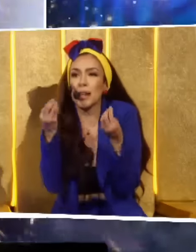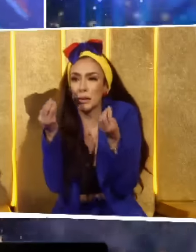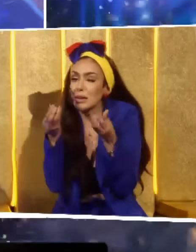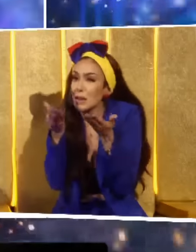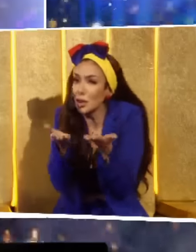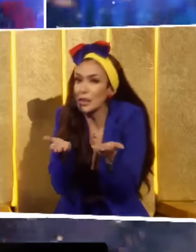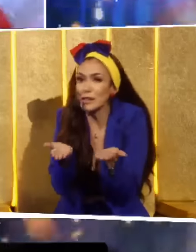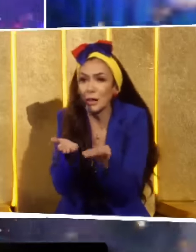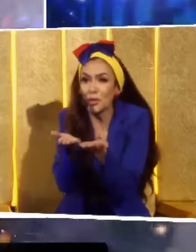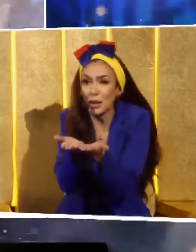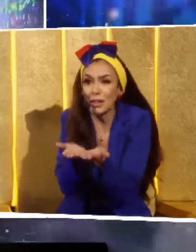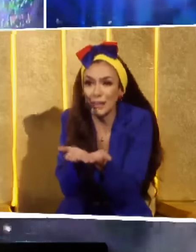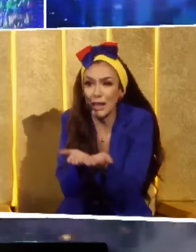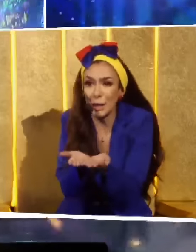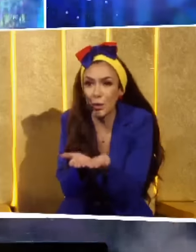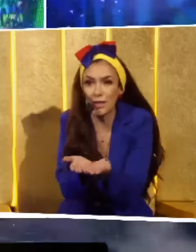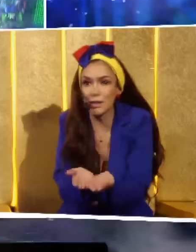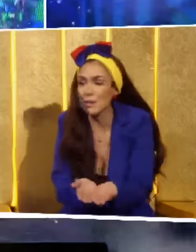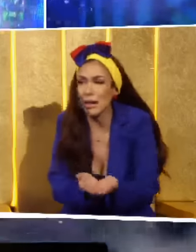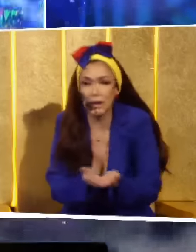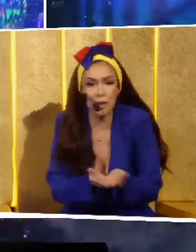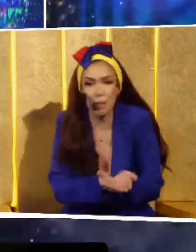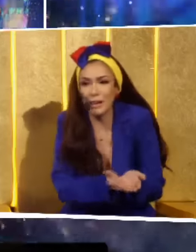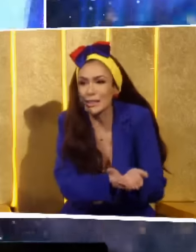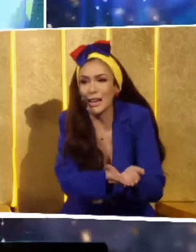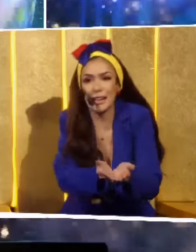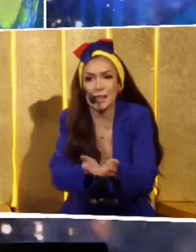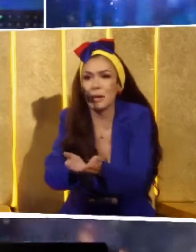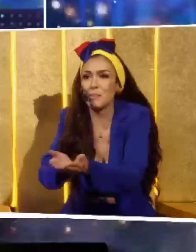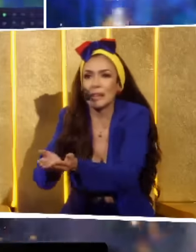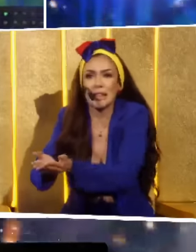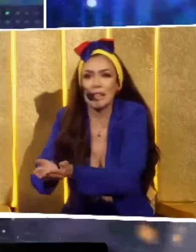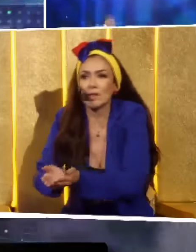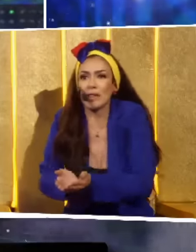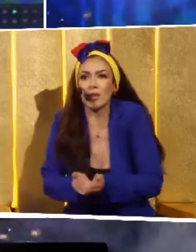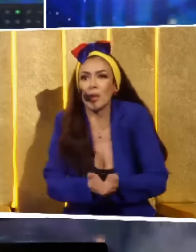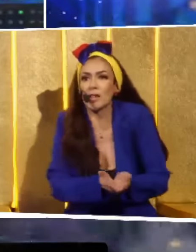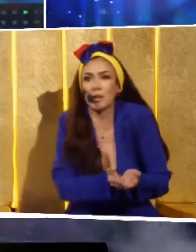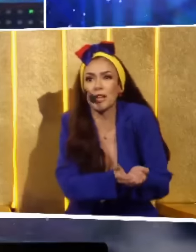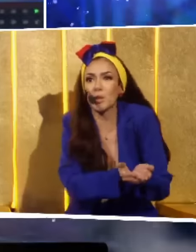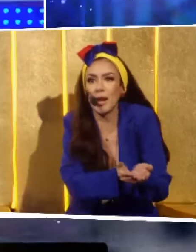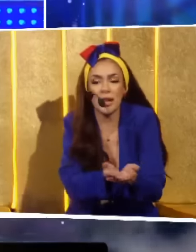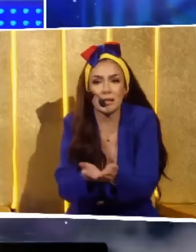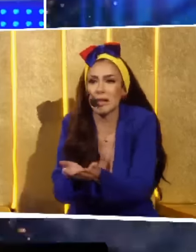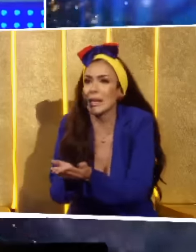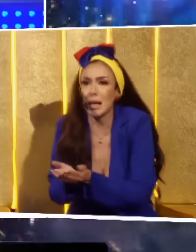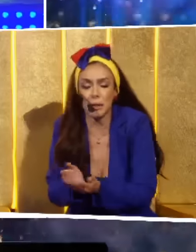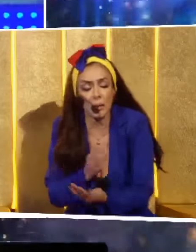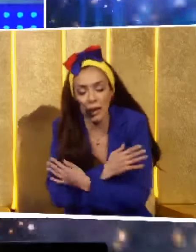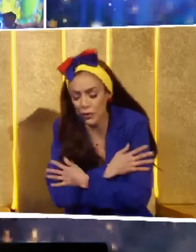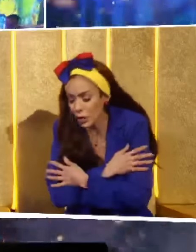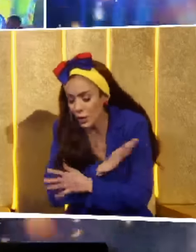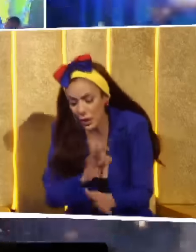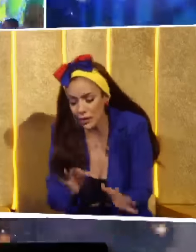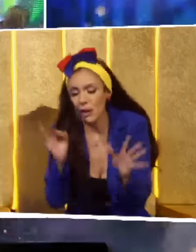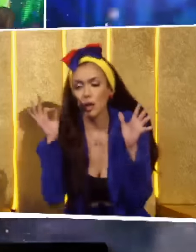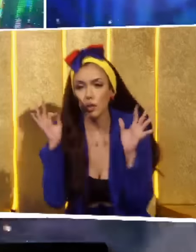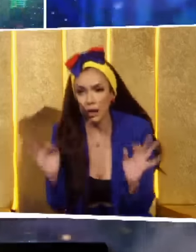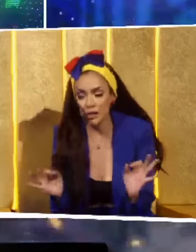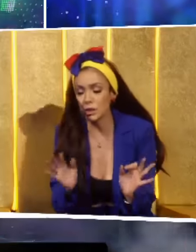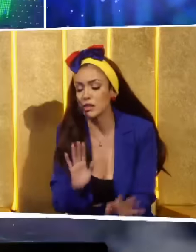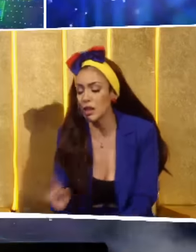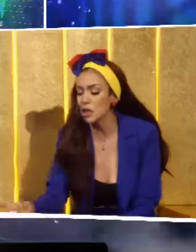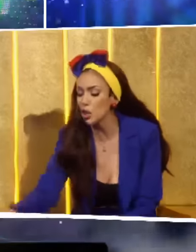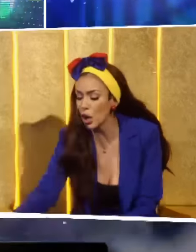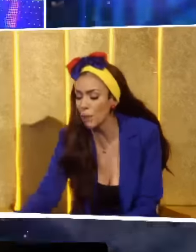show y realmente te quiero felicitar por lo que te acabo de decir. Me encantó, parecía que estabas en patines, no sé, sobre ruedas. Increíble, me encantó, de verdad.